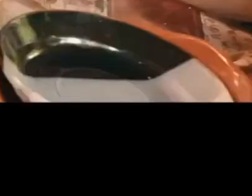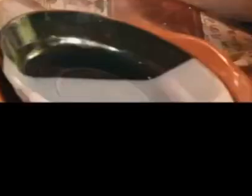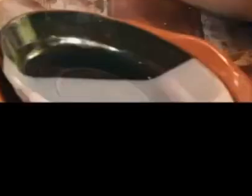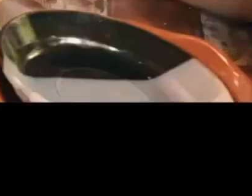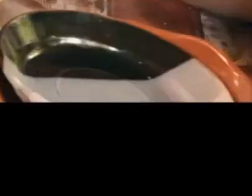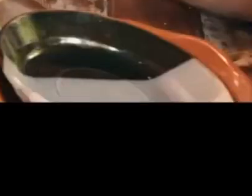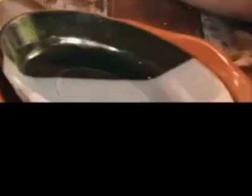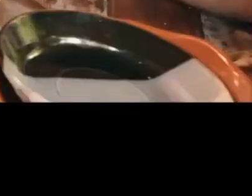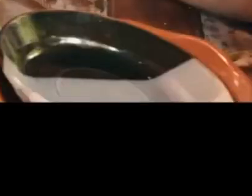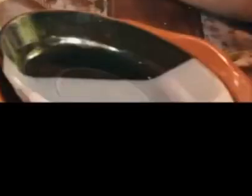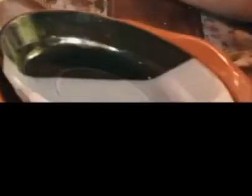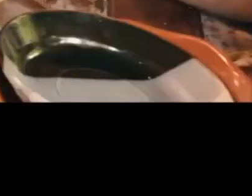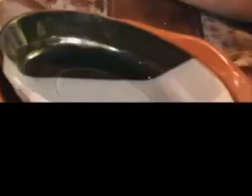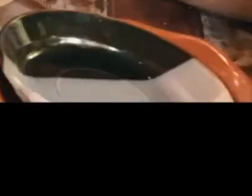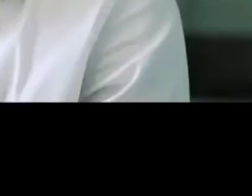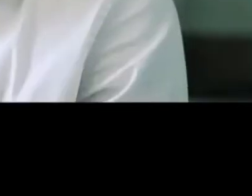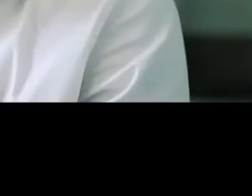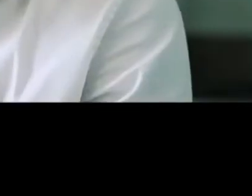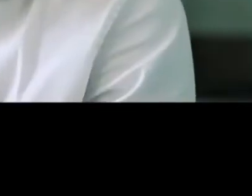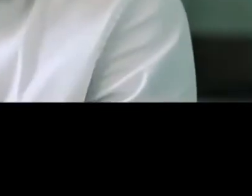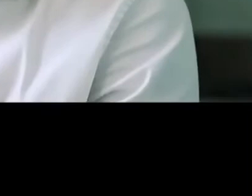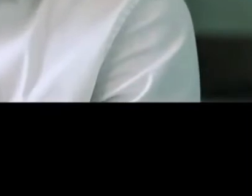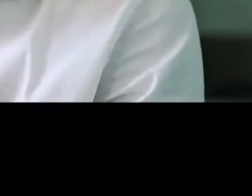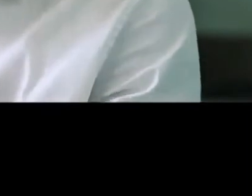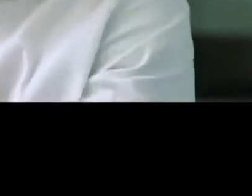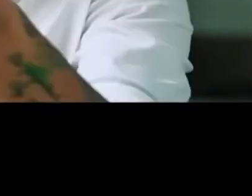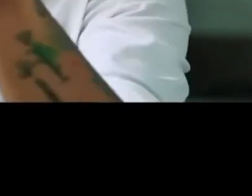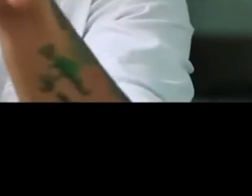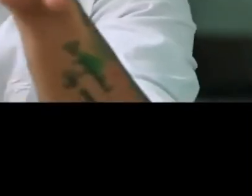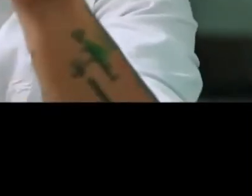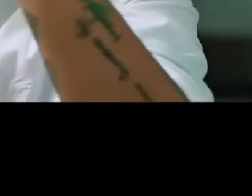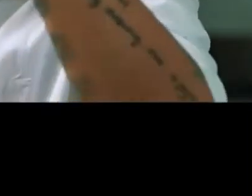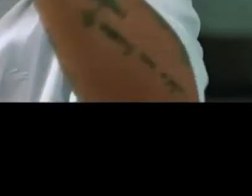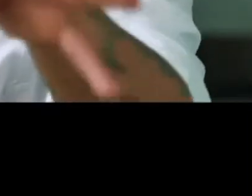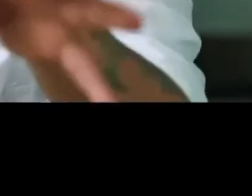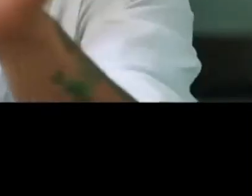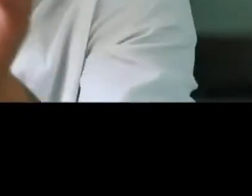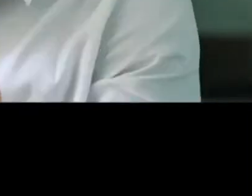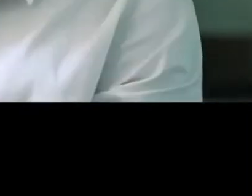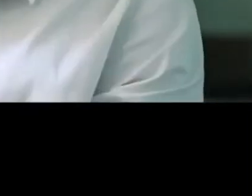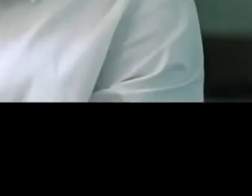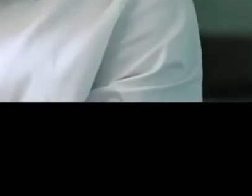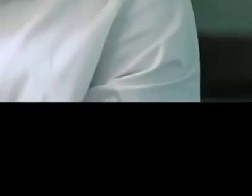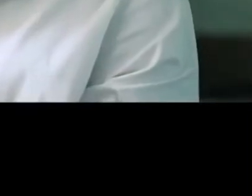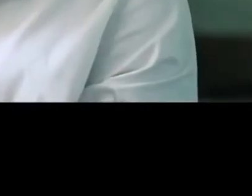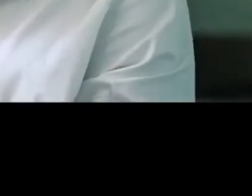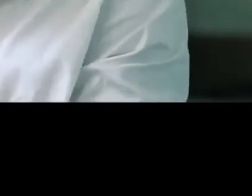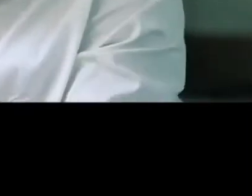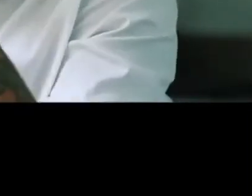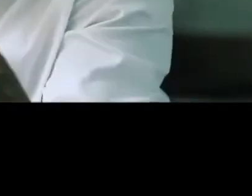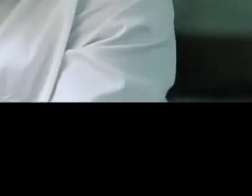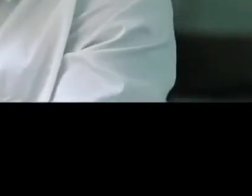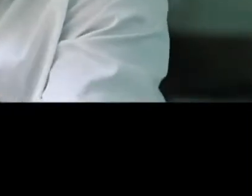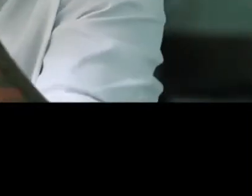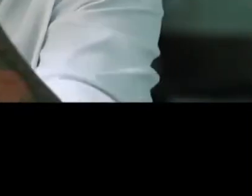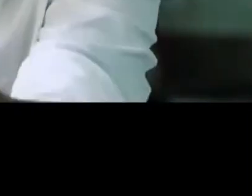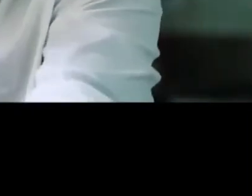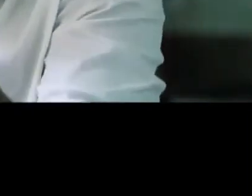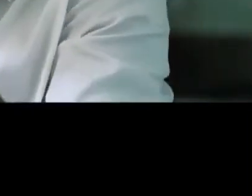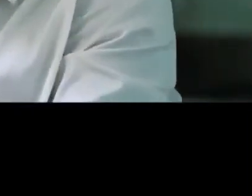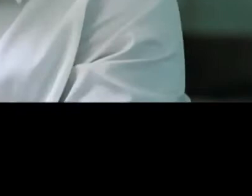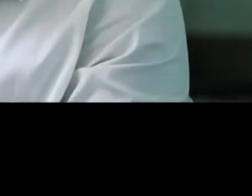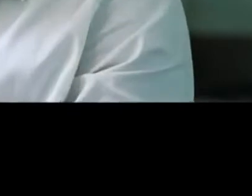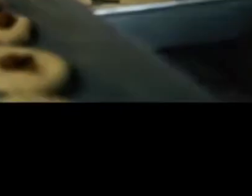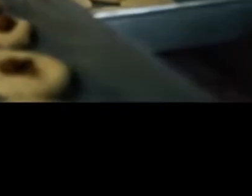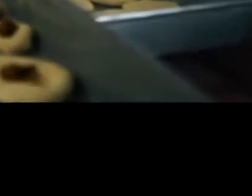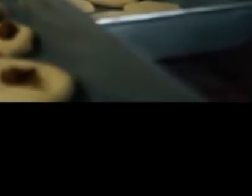bastante distintivo de Esteli. La montuca es tan respetada que prácticamente solo se produce dentro de Pueblo Nuevo. Si vos querés una buena montuca, tiene